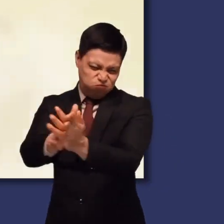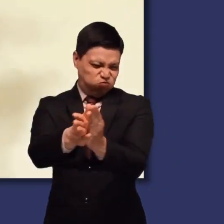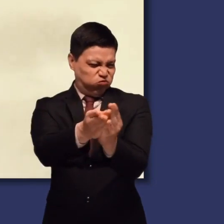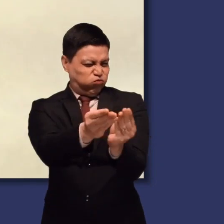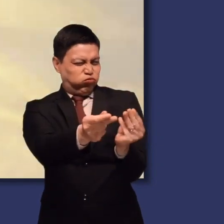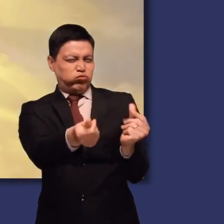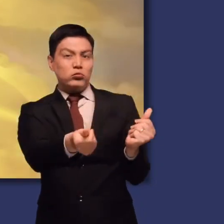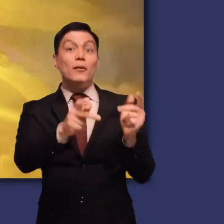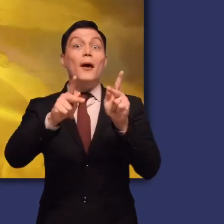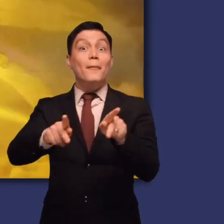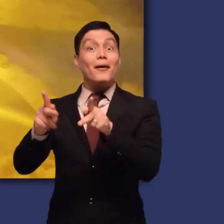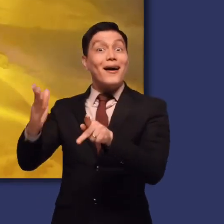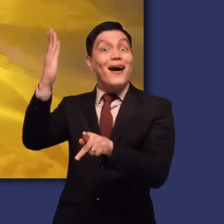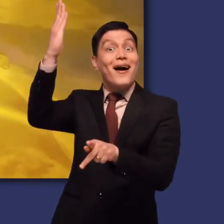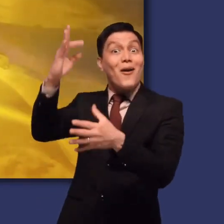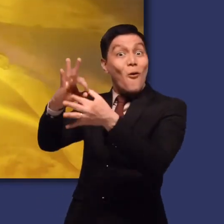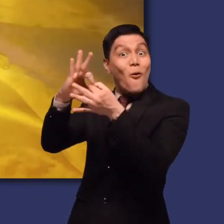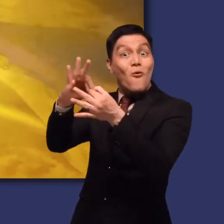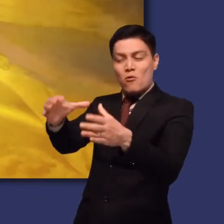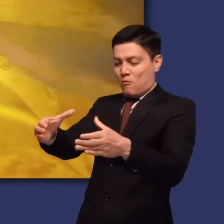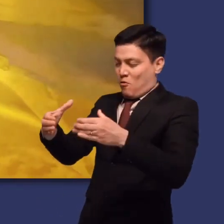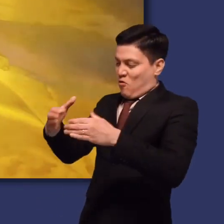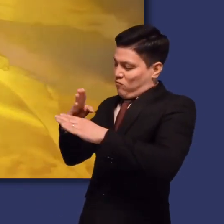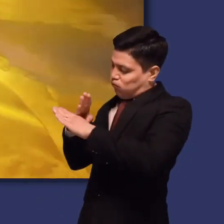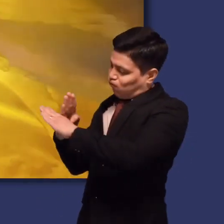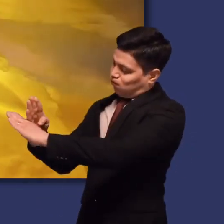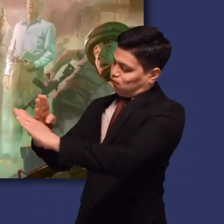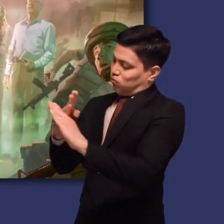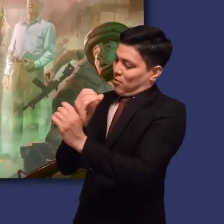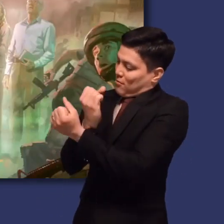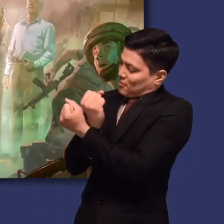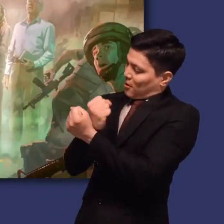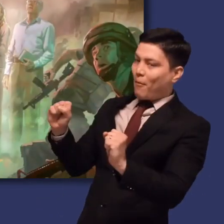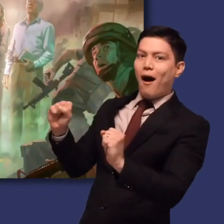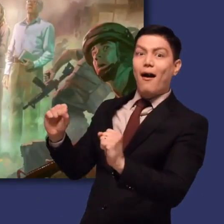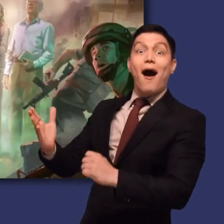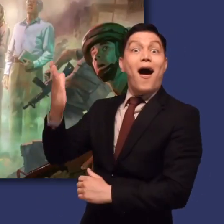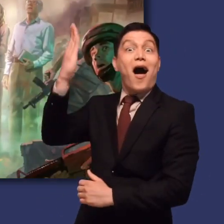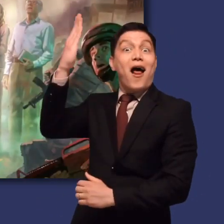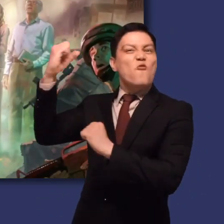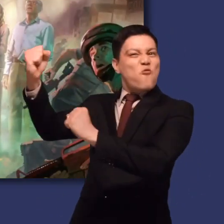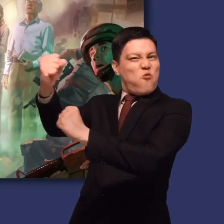pronto, destruirá al rey del norte, al rey del sur y a todos sus